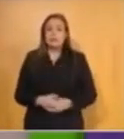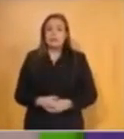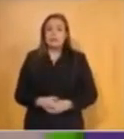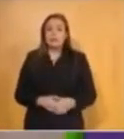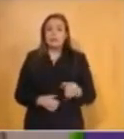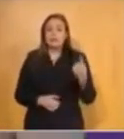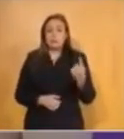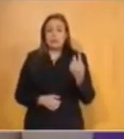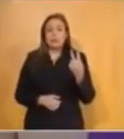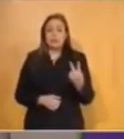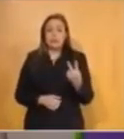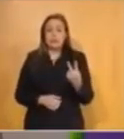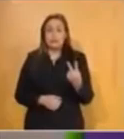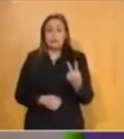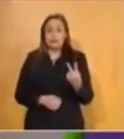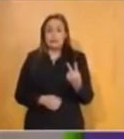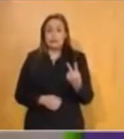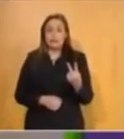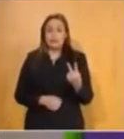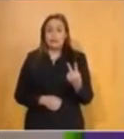This is another one.